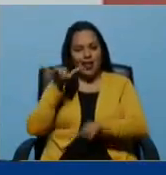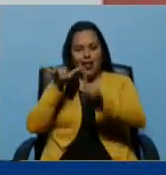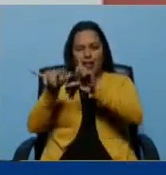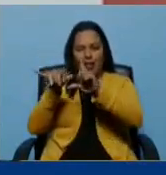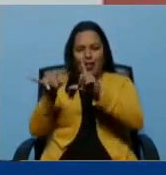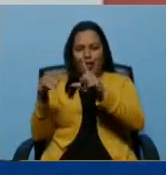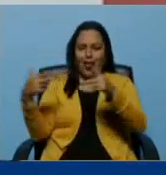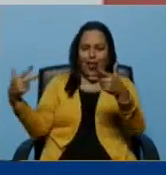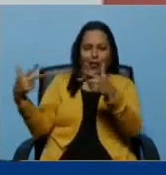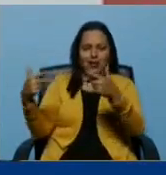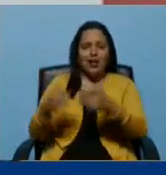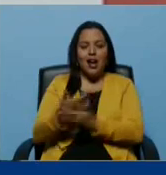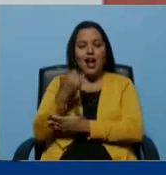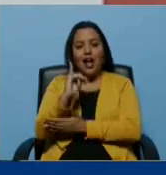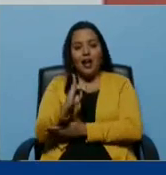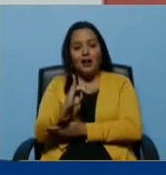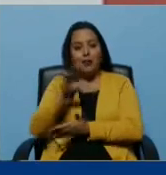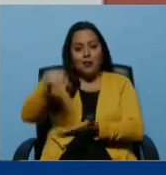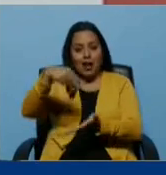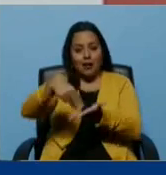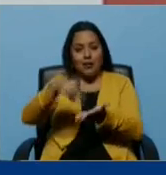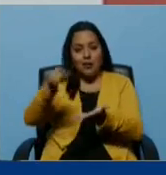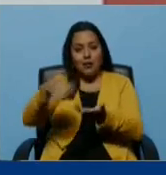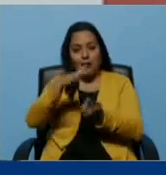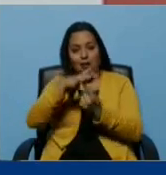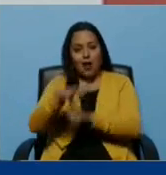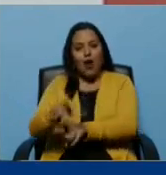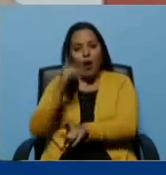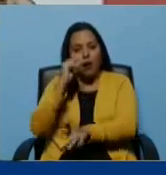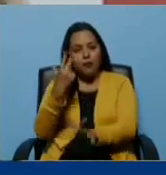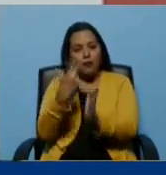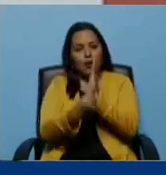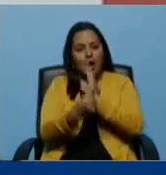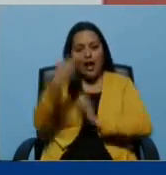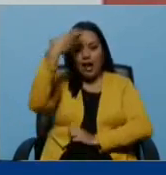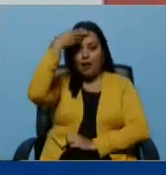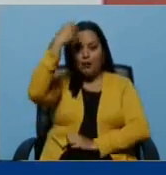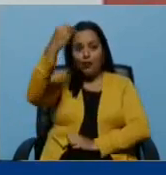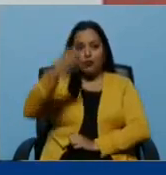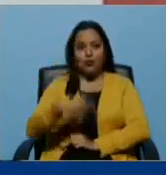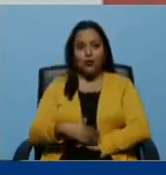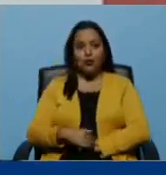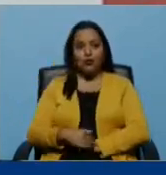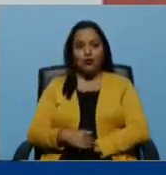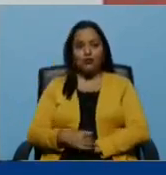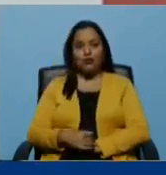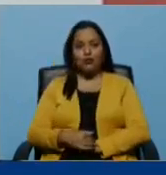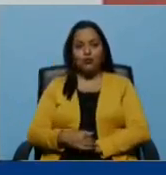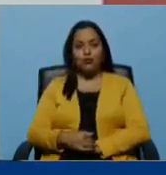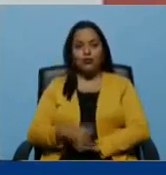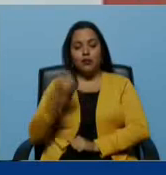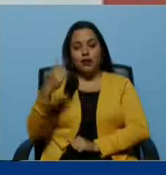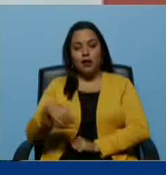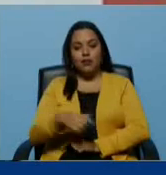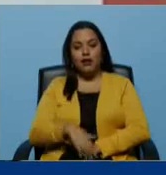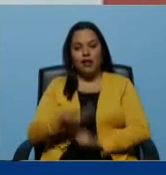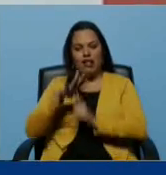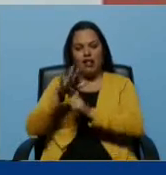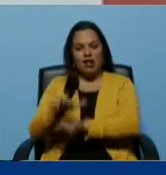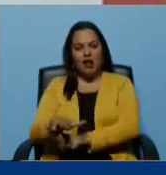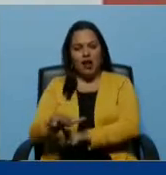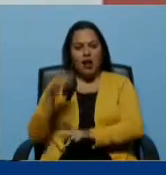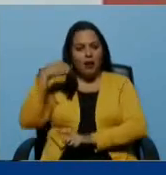Derrotamos al ausente, al cobarde, al fugitivo, Edmundo González Urrutia. Y derrotamos a